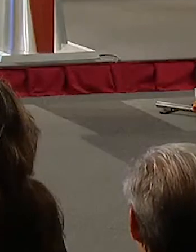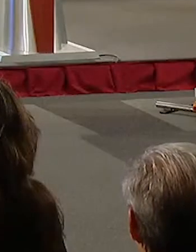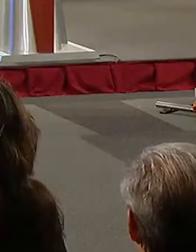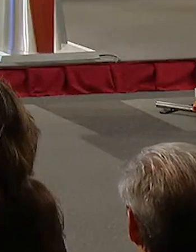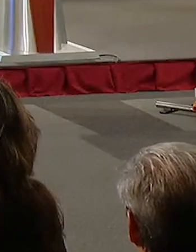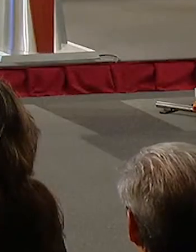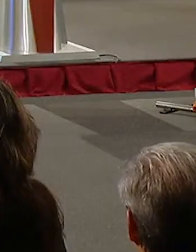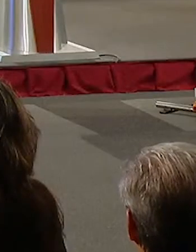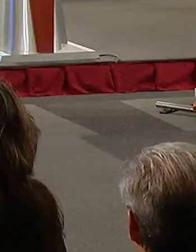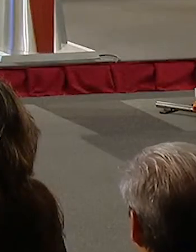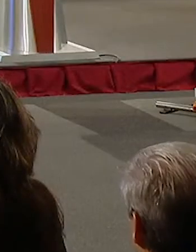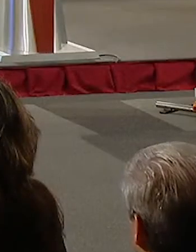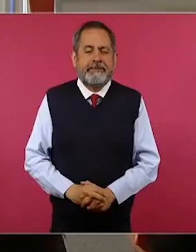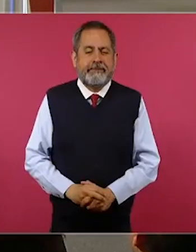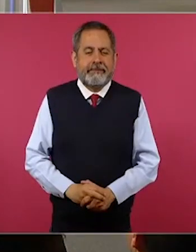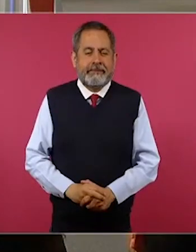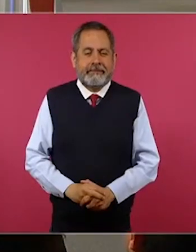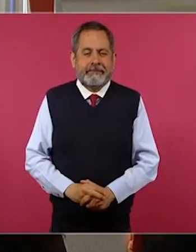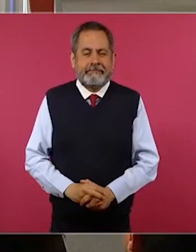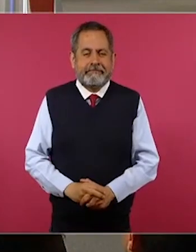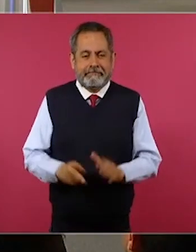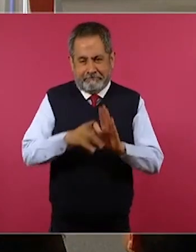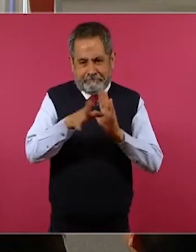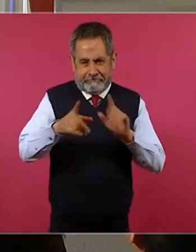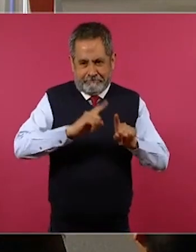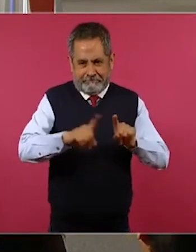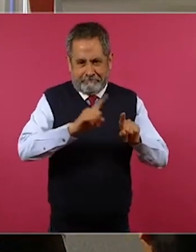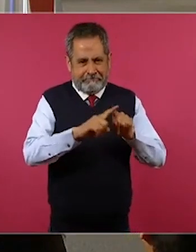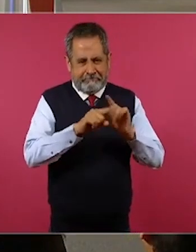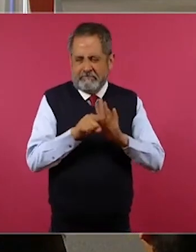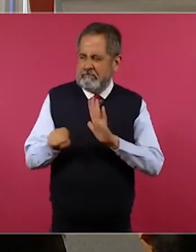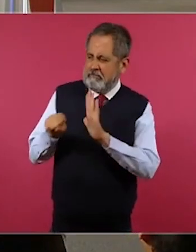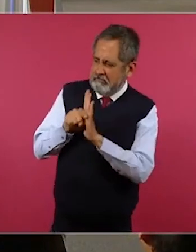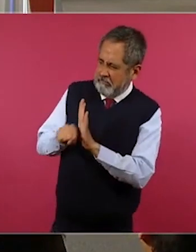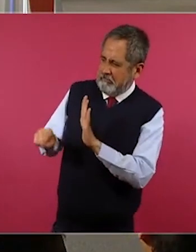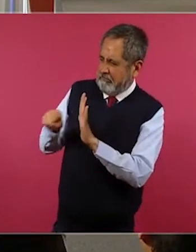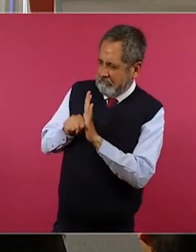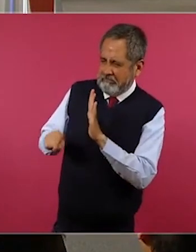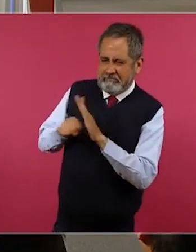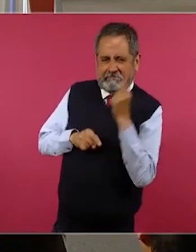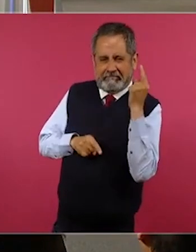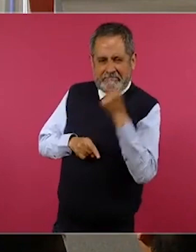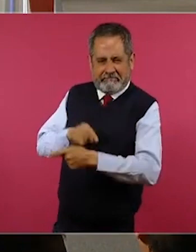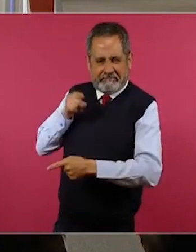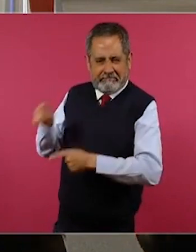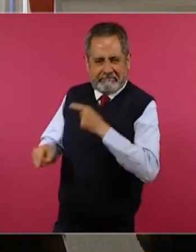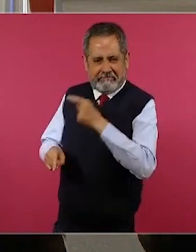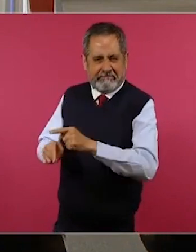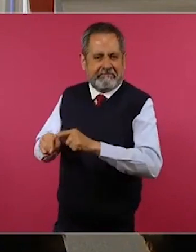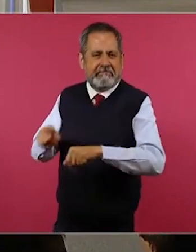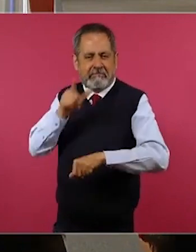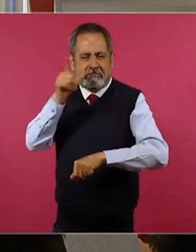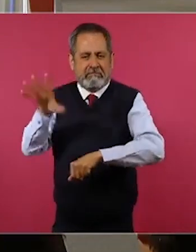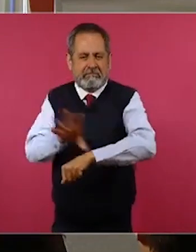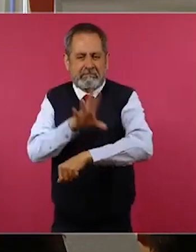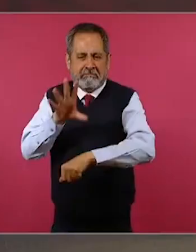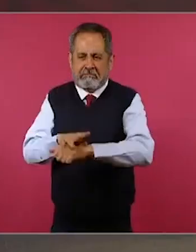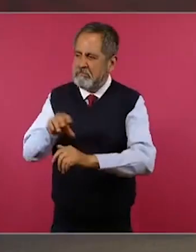Capacidad en generación eléctrica no crece al ritmo que necesita el país.